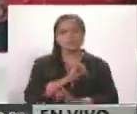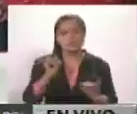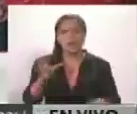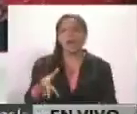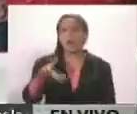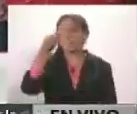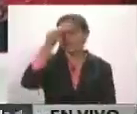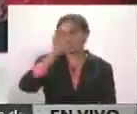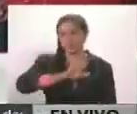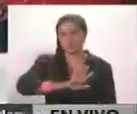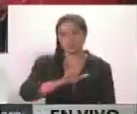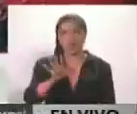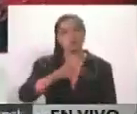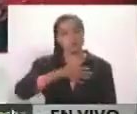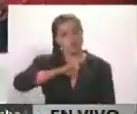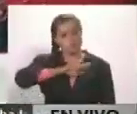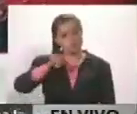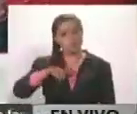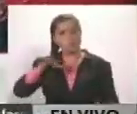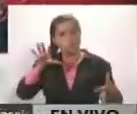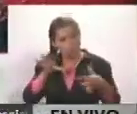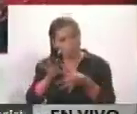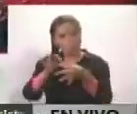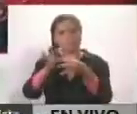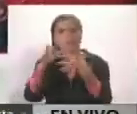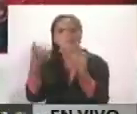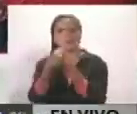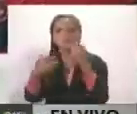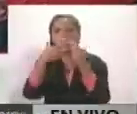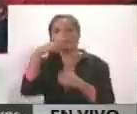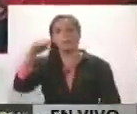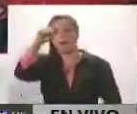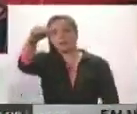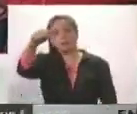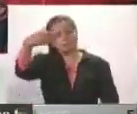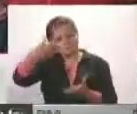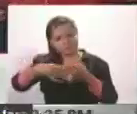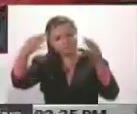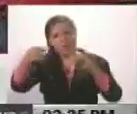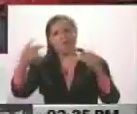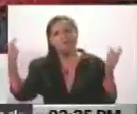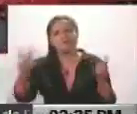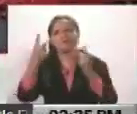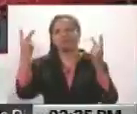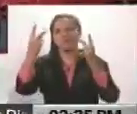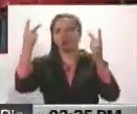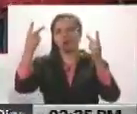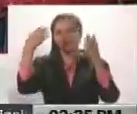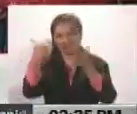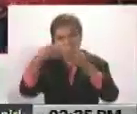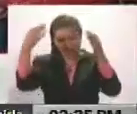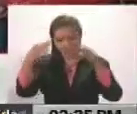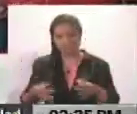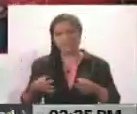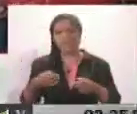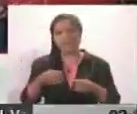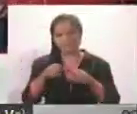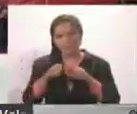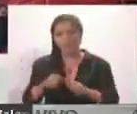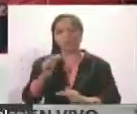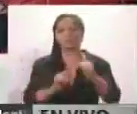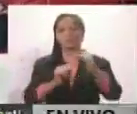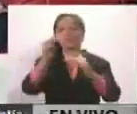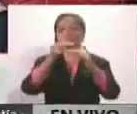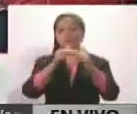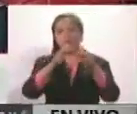lección, estamos unidos en torno a Nicolás Maduro como garantía de victoria, como garantía de construcción